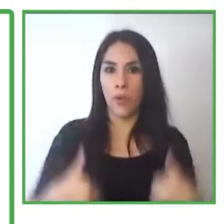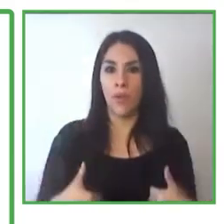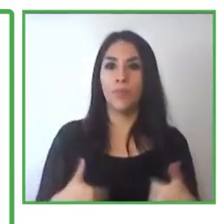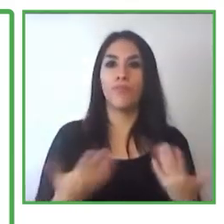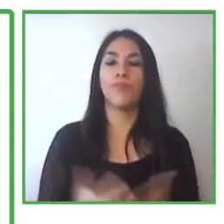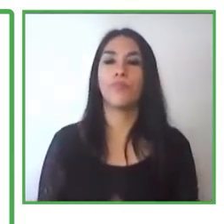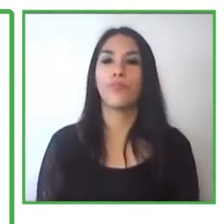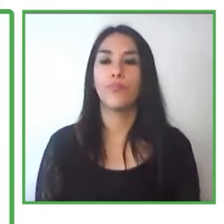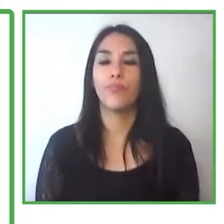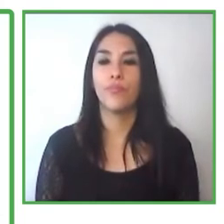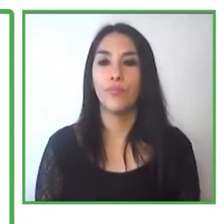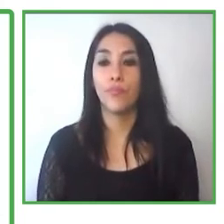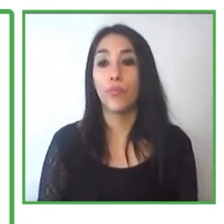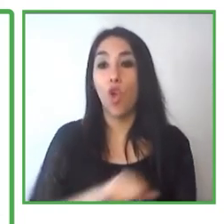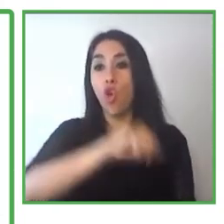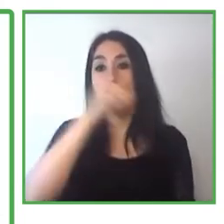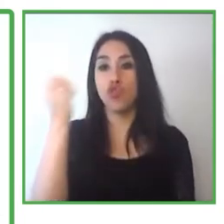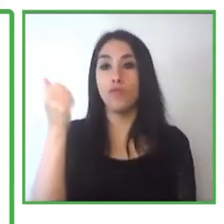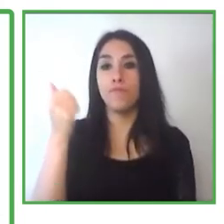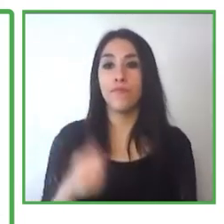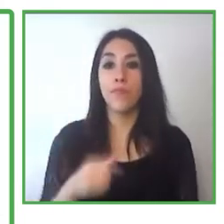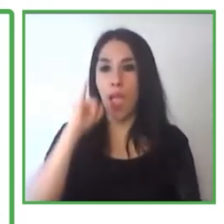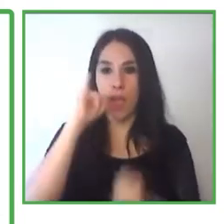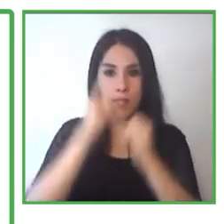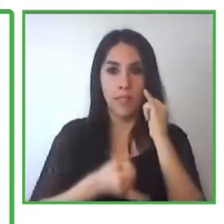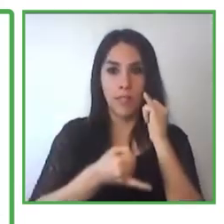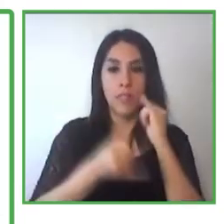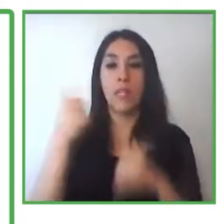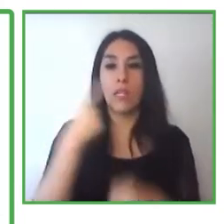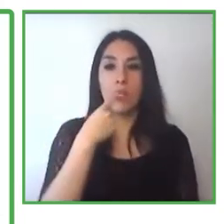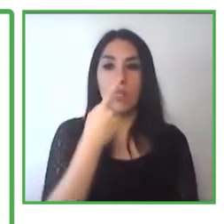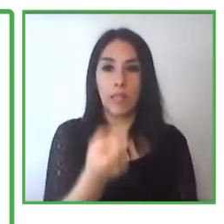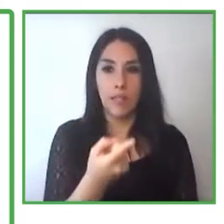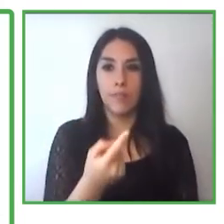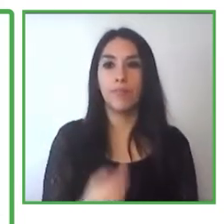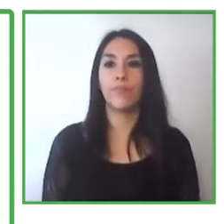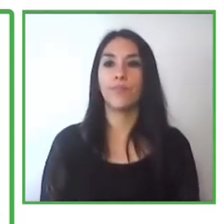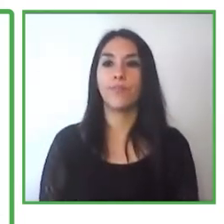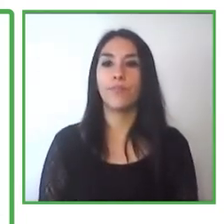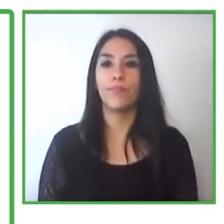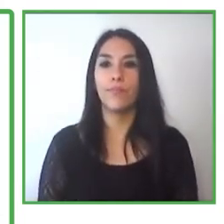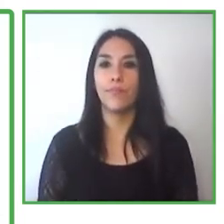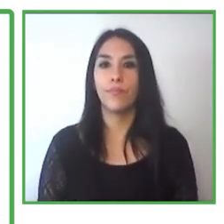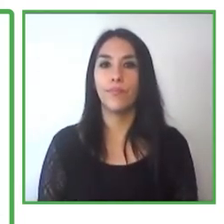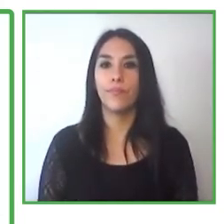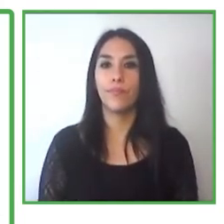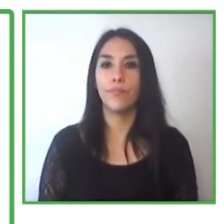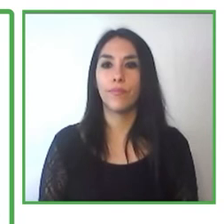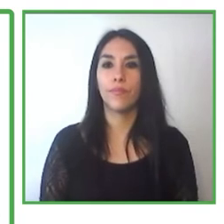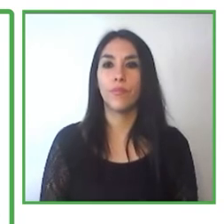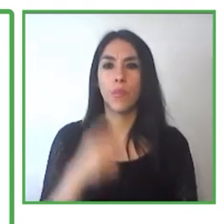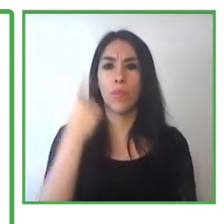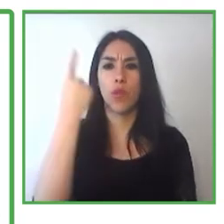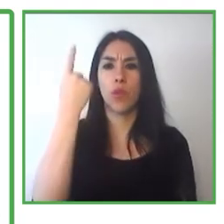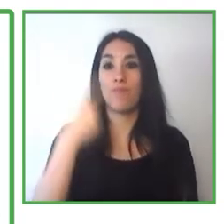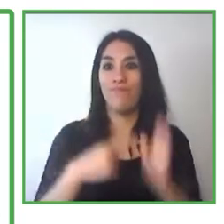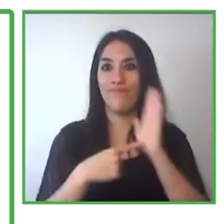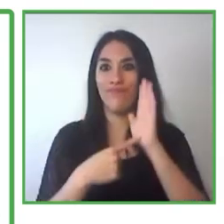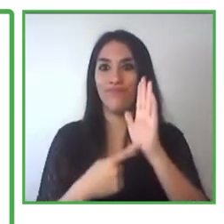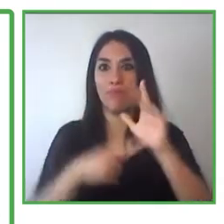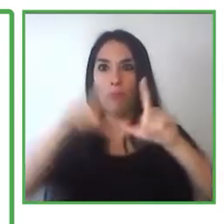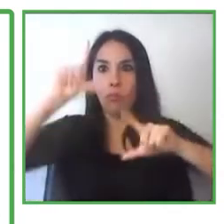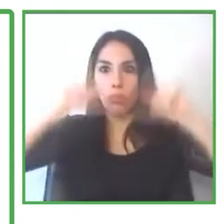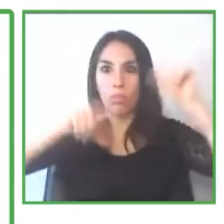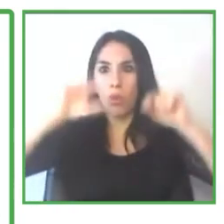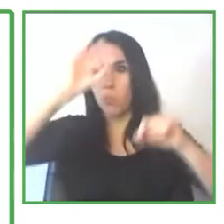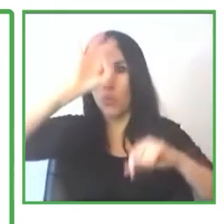Y aquí, ya para finalizar, pues un último, porque no únicamente el único indicador que tenemos es la inserción, sino que hay indicadores de